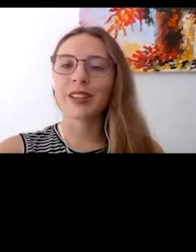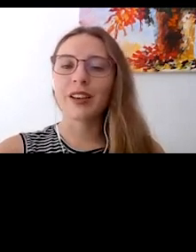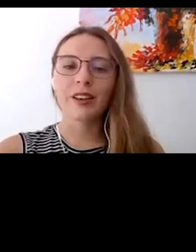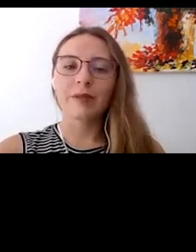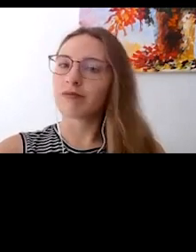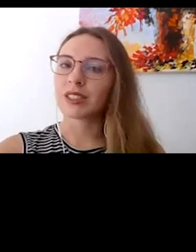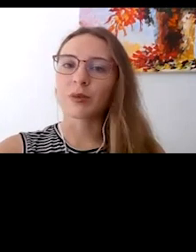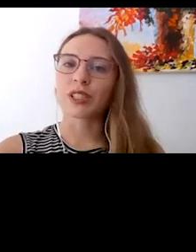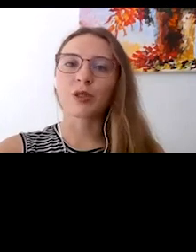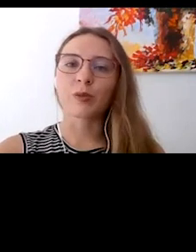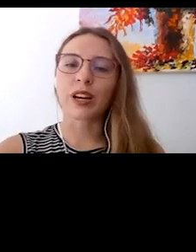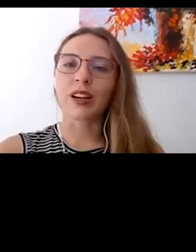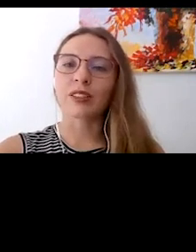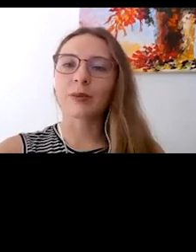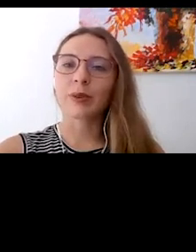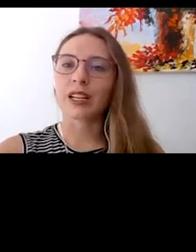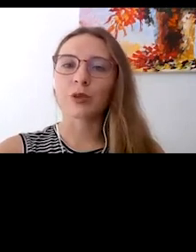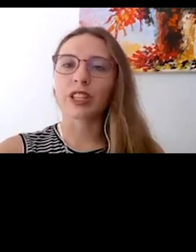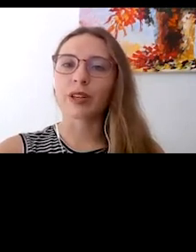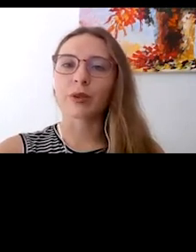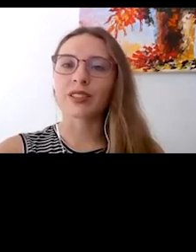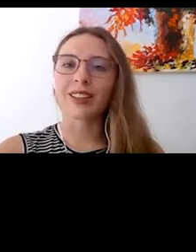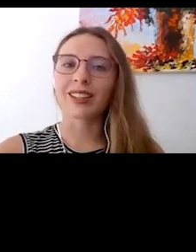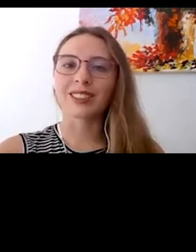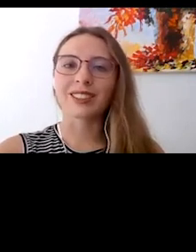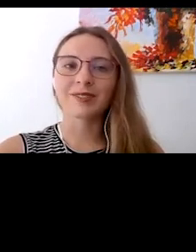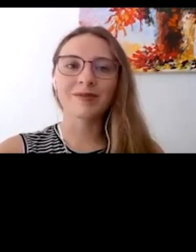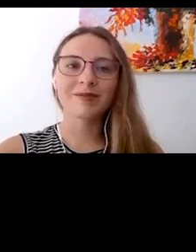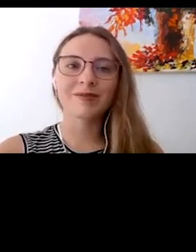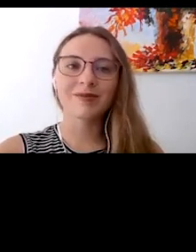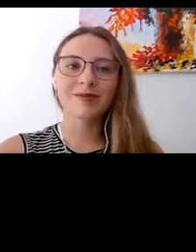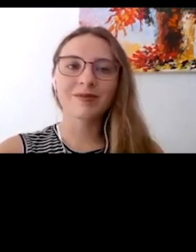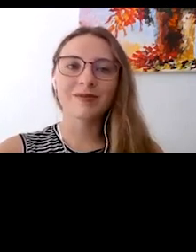entonces estamos listos para la lluvia de preguntas. Adelante.